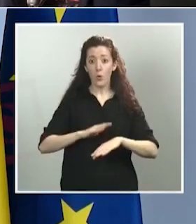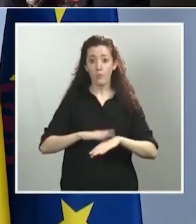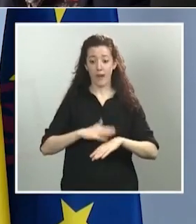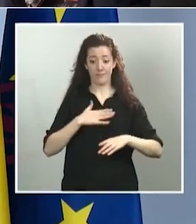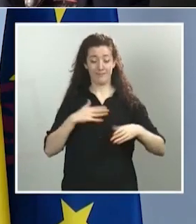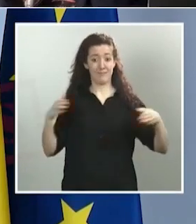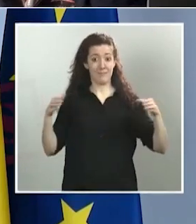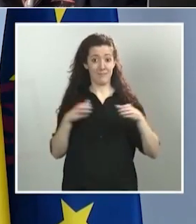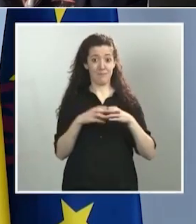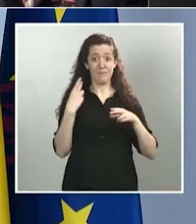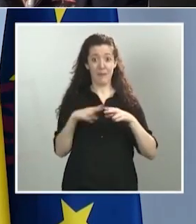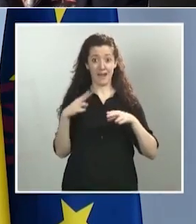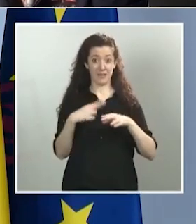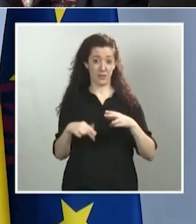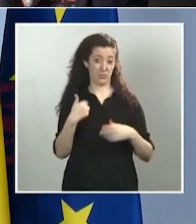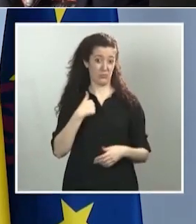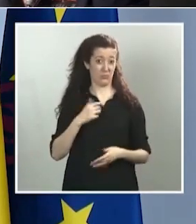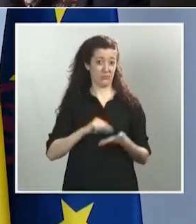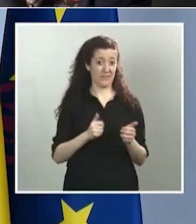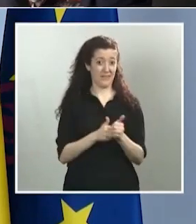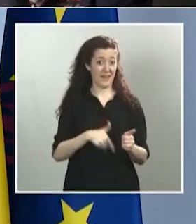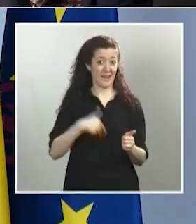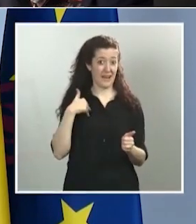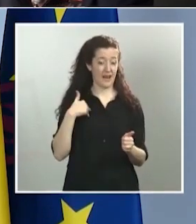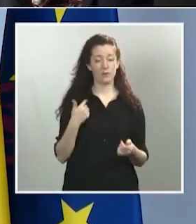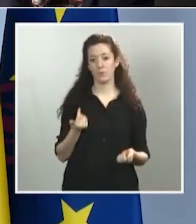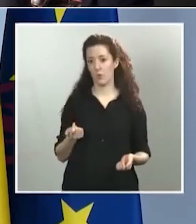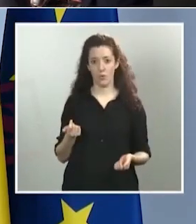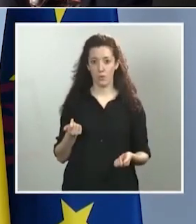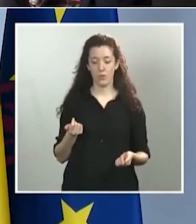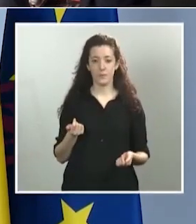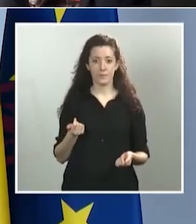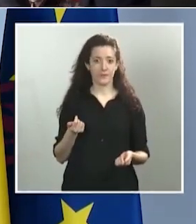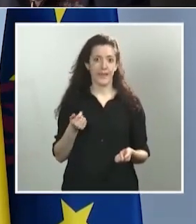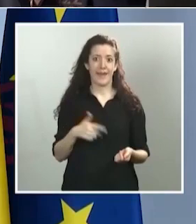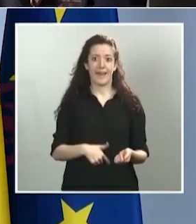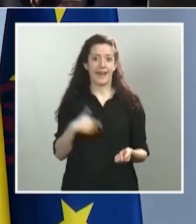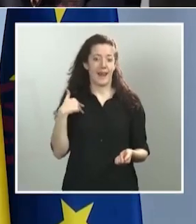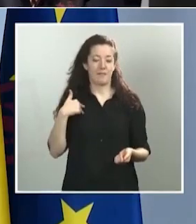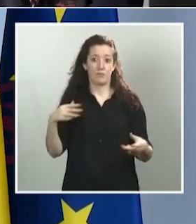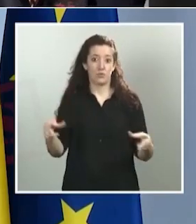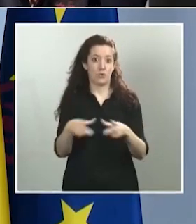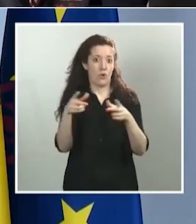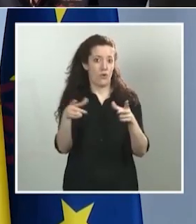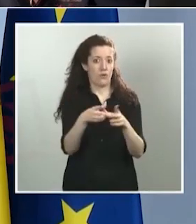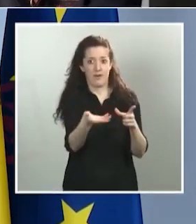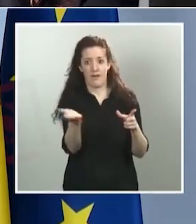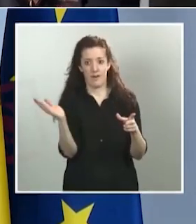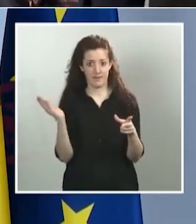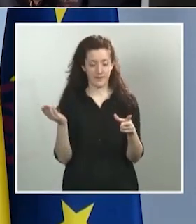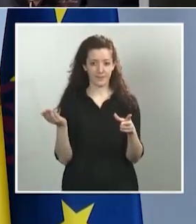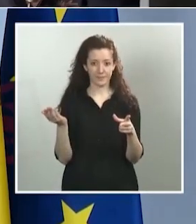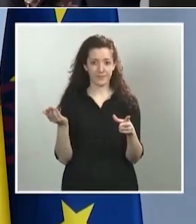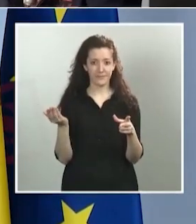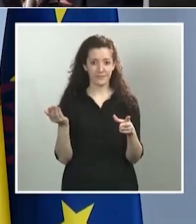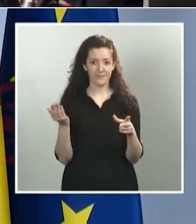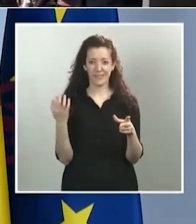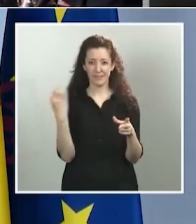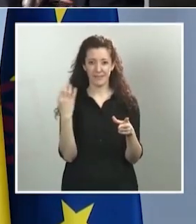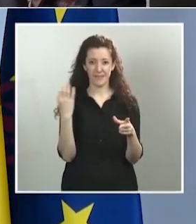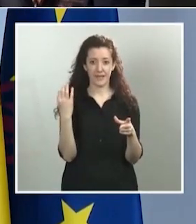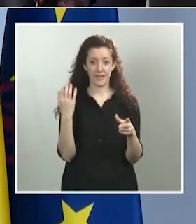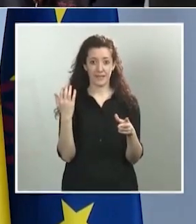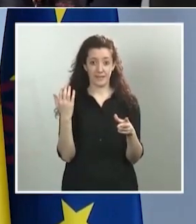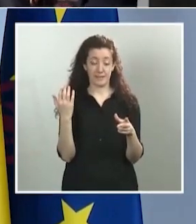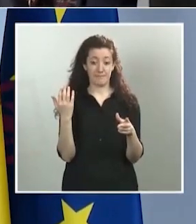en españa 47 o sea si hay más muertes en eeuu pues es normal no somos un país